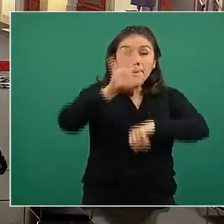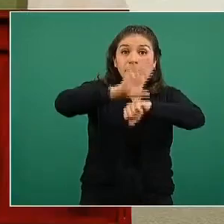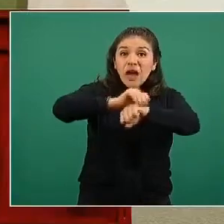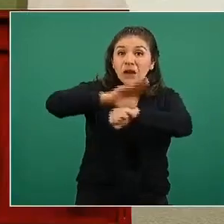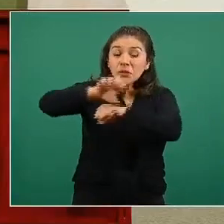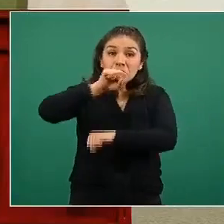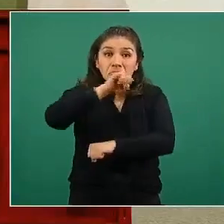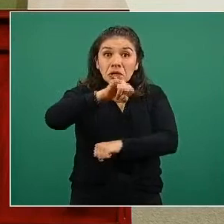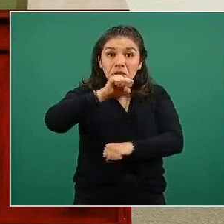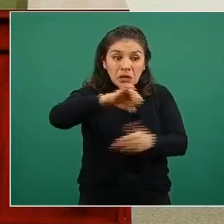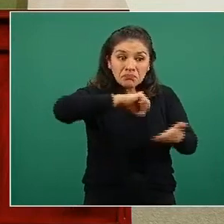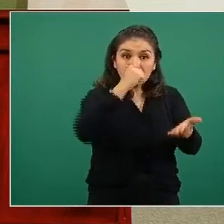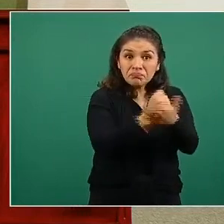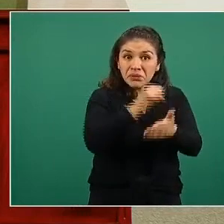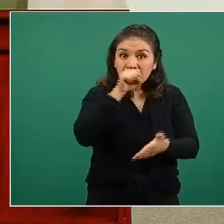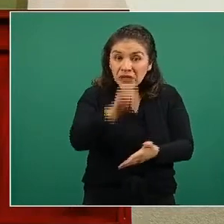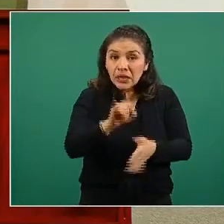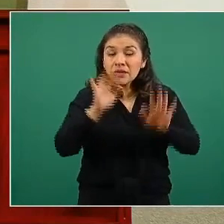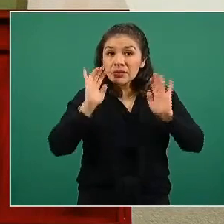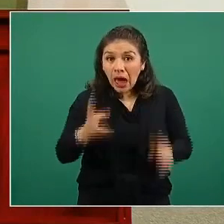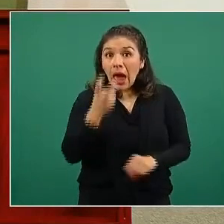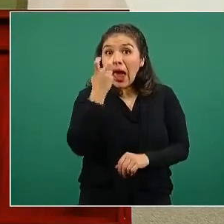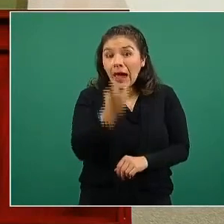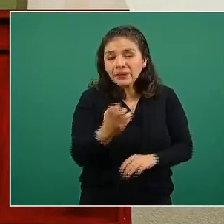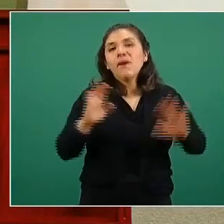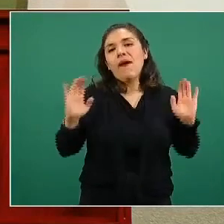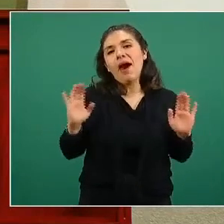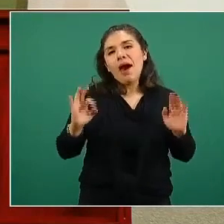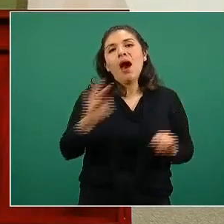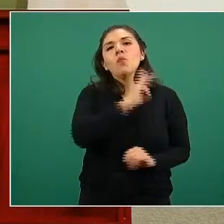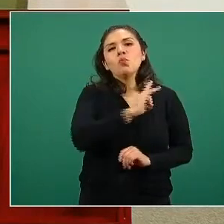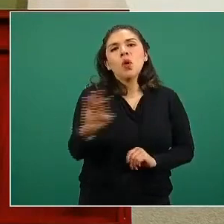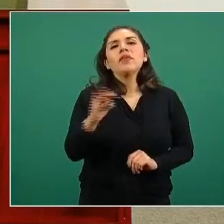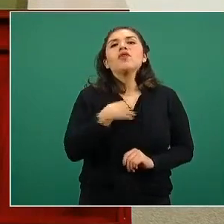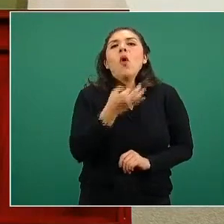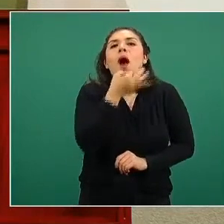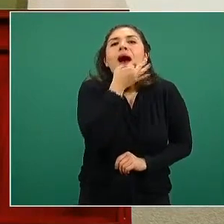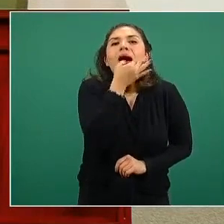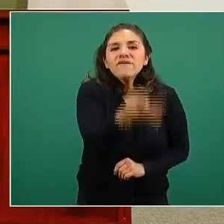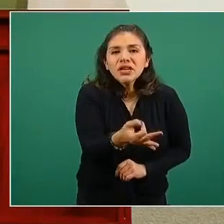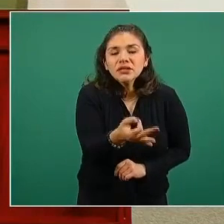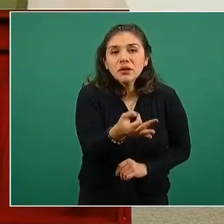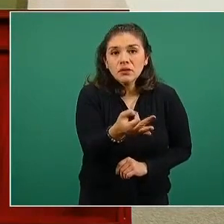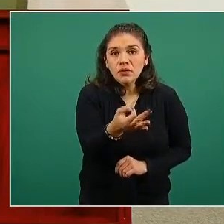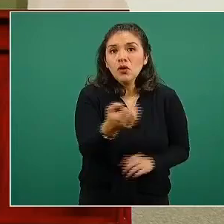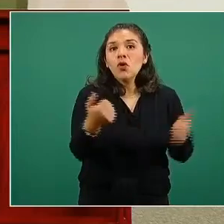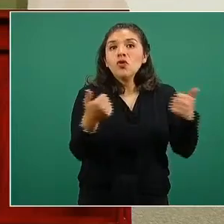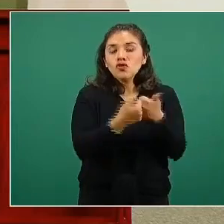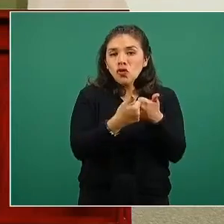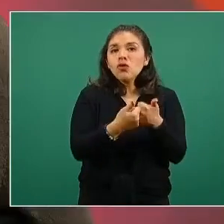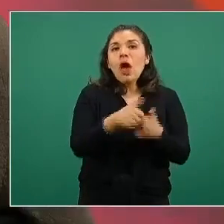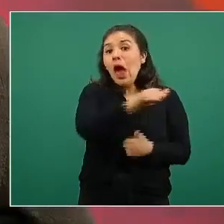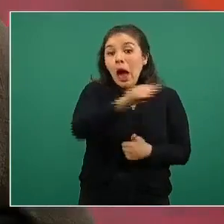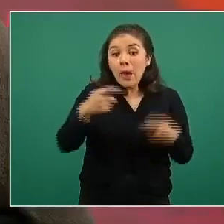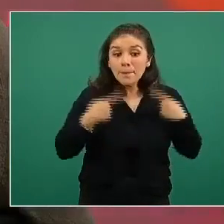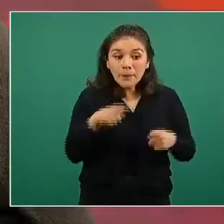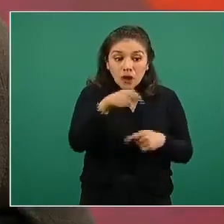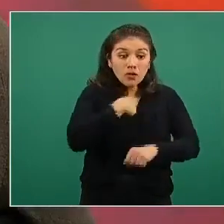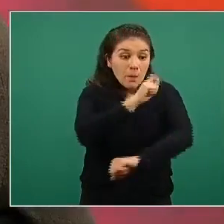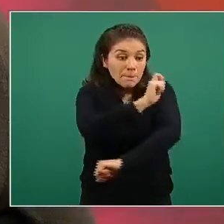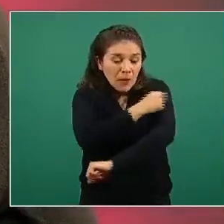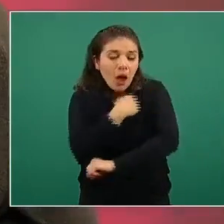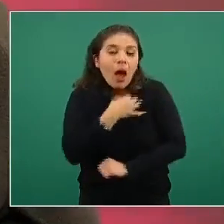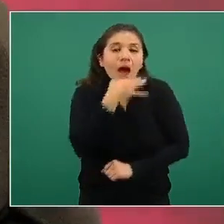permisos correspondientes, en ese caso pues se hará la especificación, lógicamente se le comunicará a la persona que se